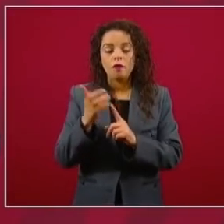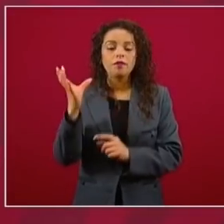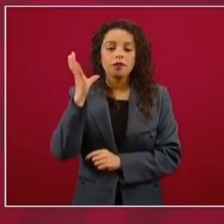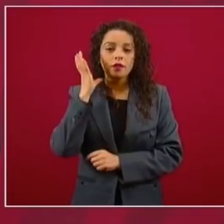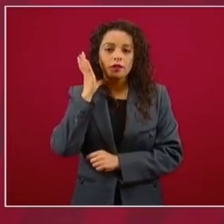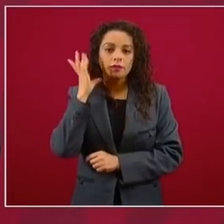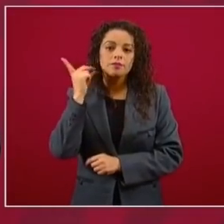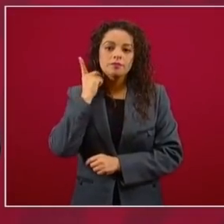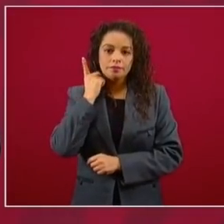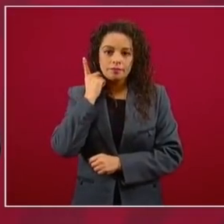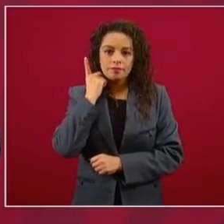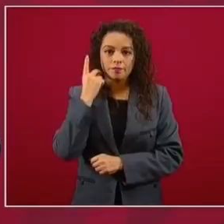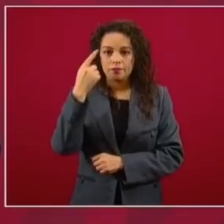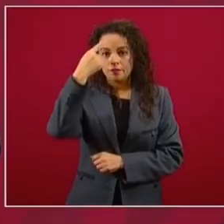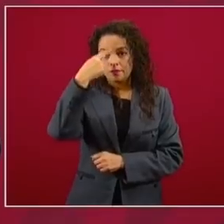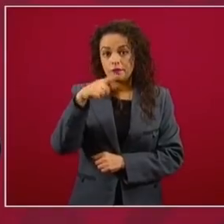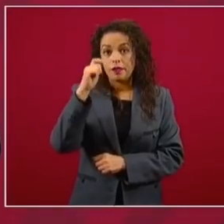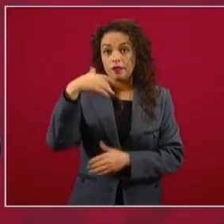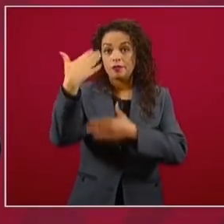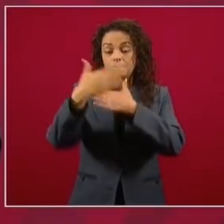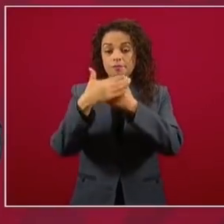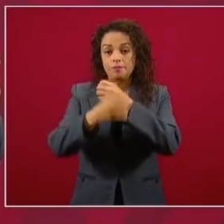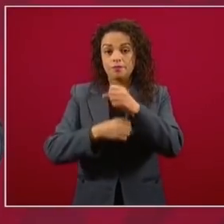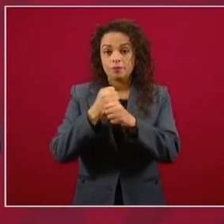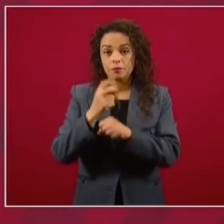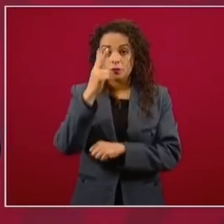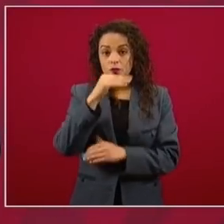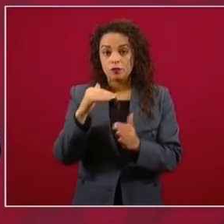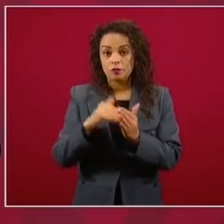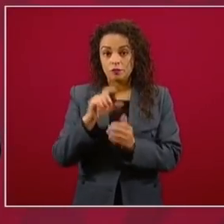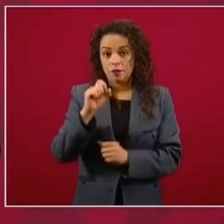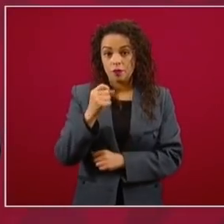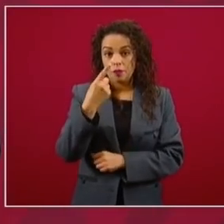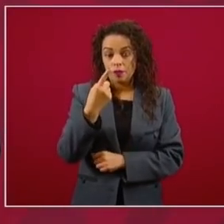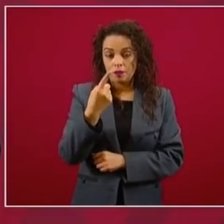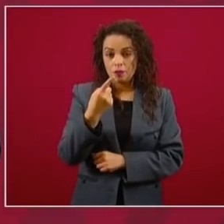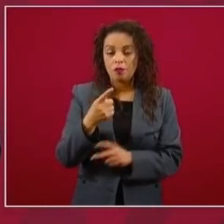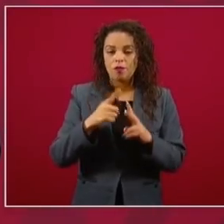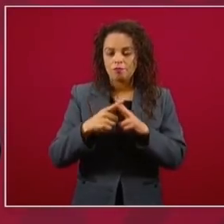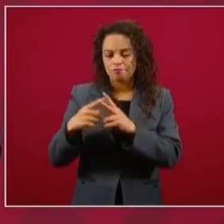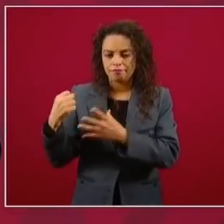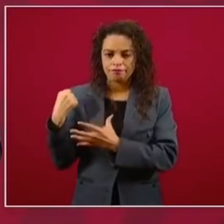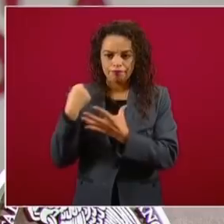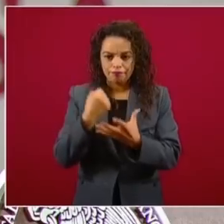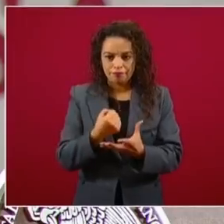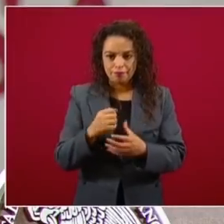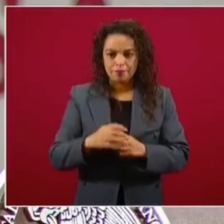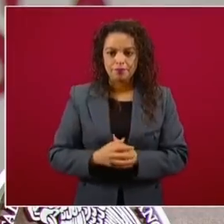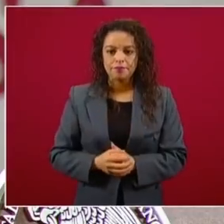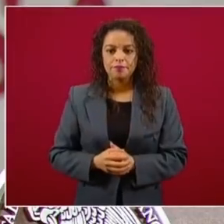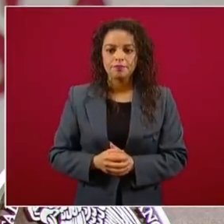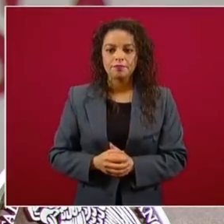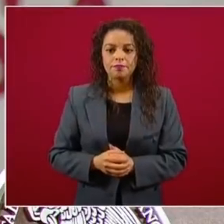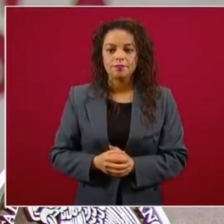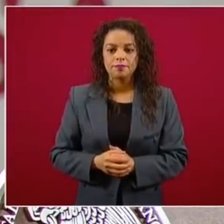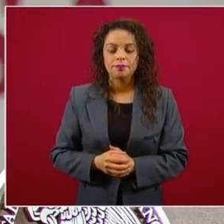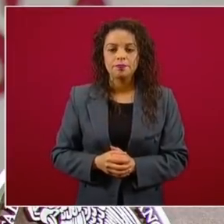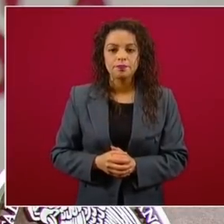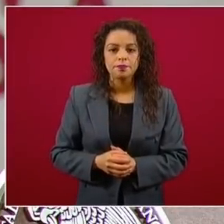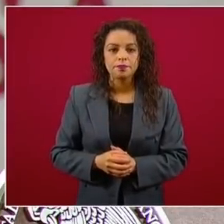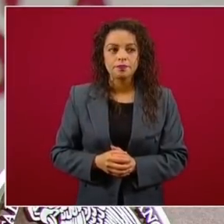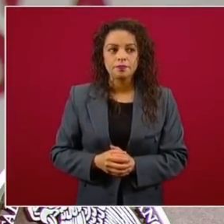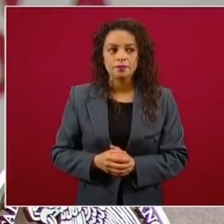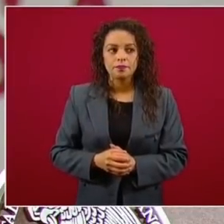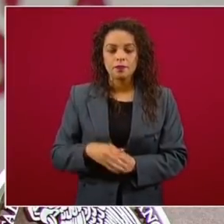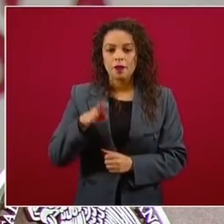del paquete económico para el año 2021 a la diputada Dulce María Sauri Riancho, y después, como es una